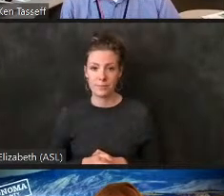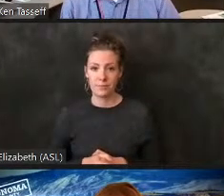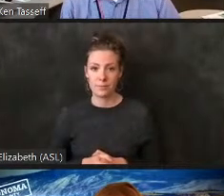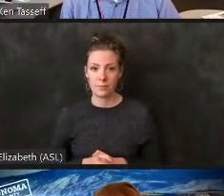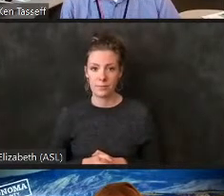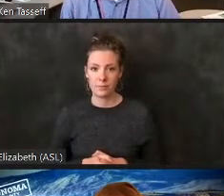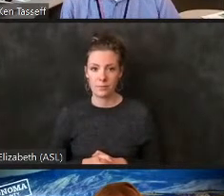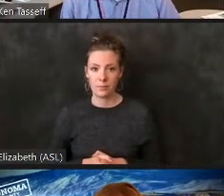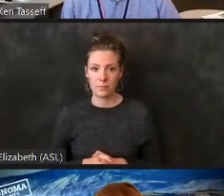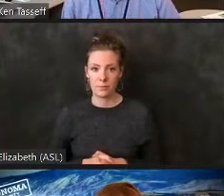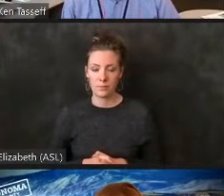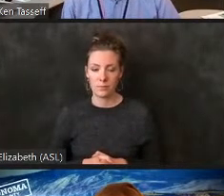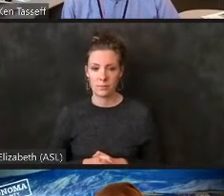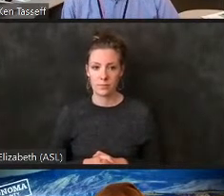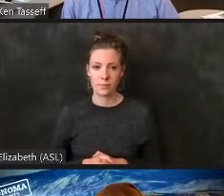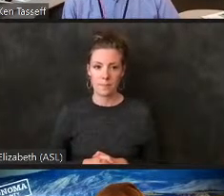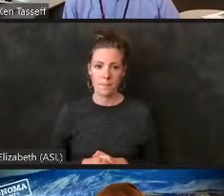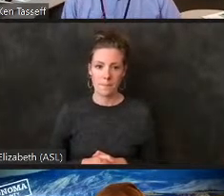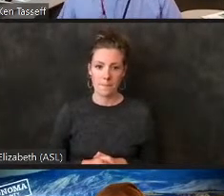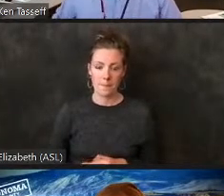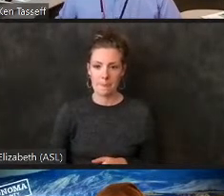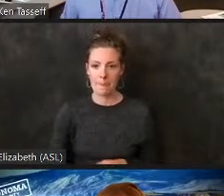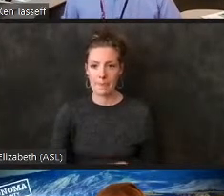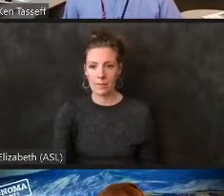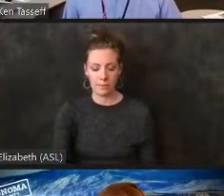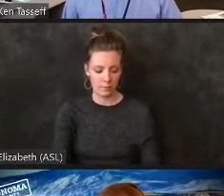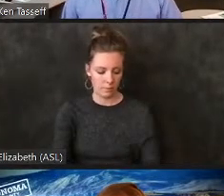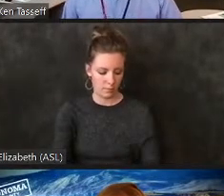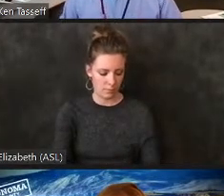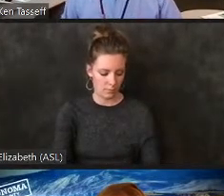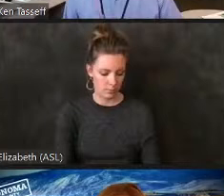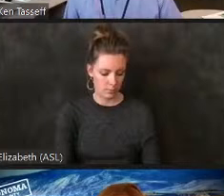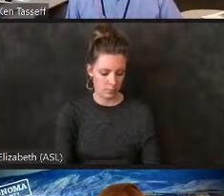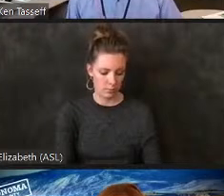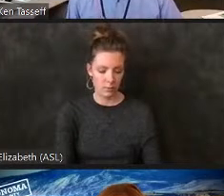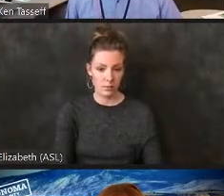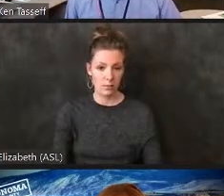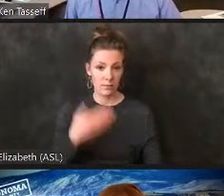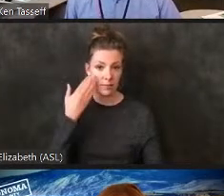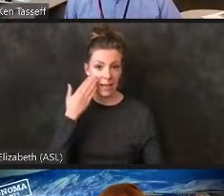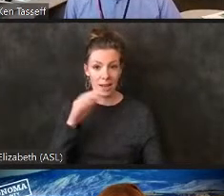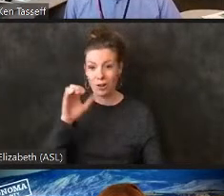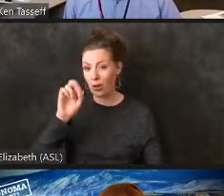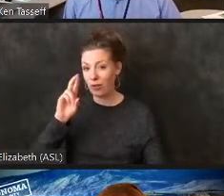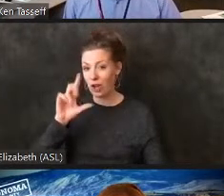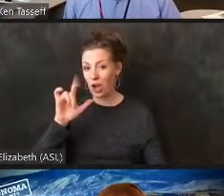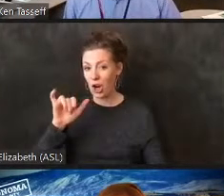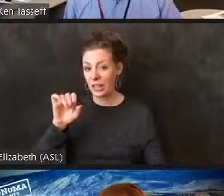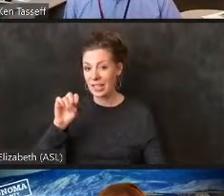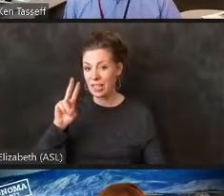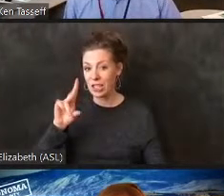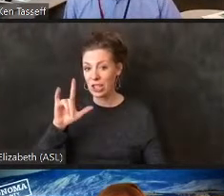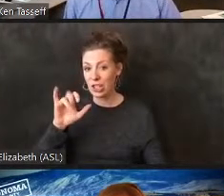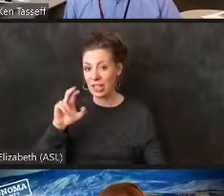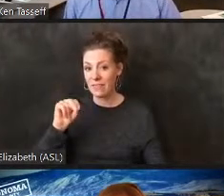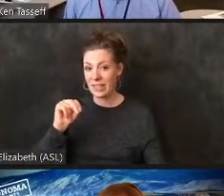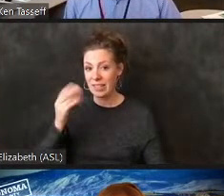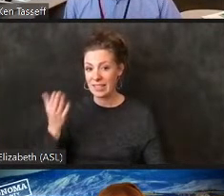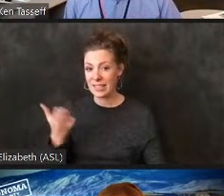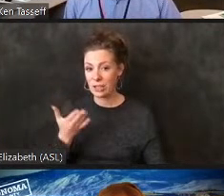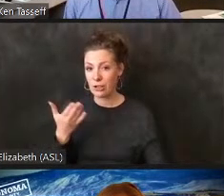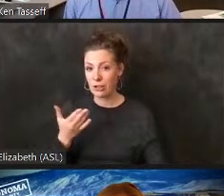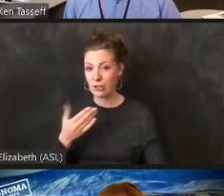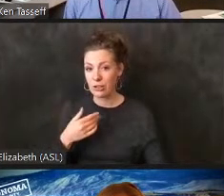So, lo que está preguntando si hay transparencia de cuántas vacunas, cuántos se está supliendo y cuántos se está administrando.